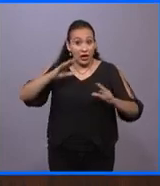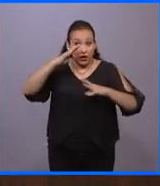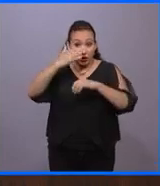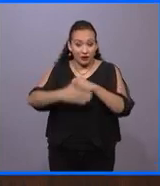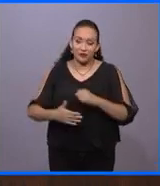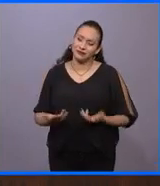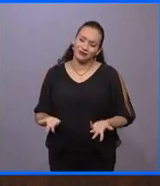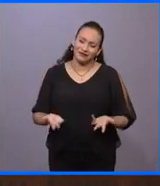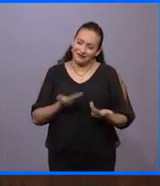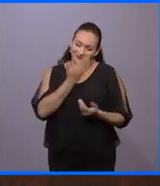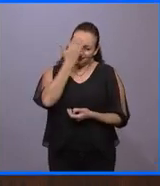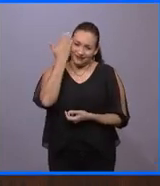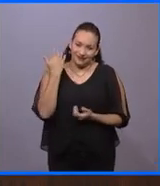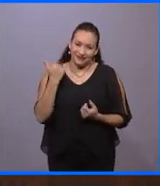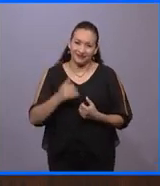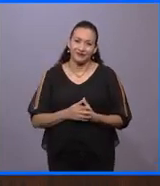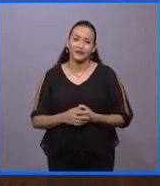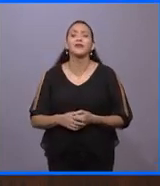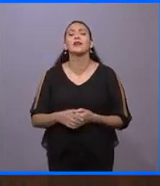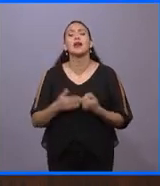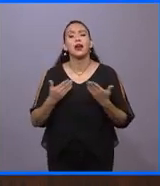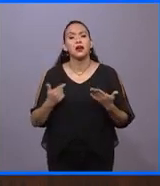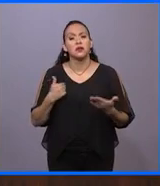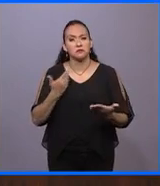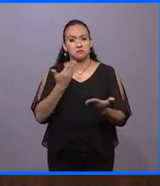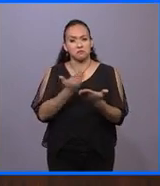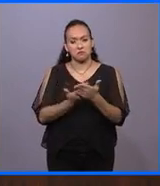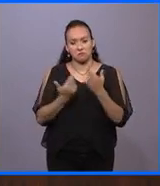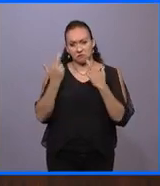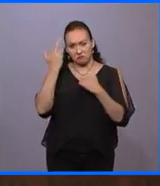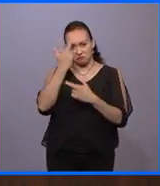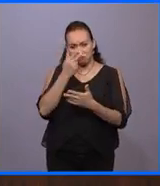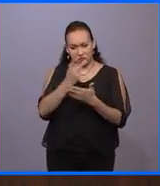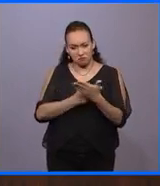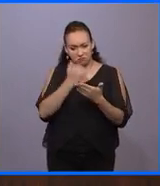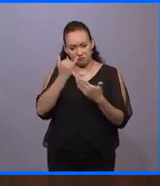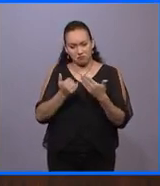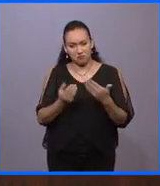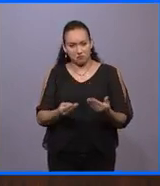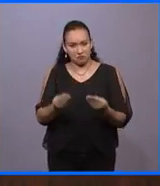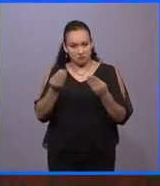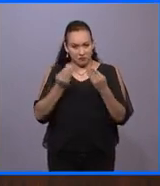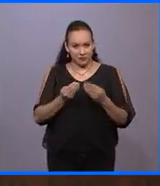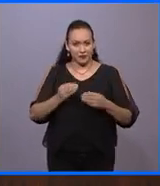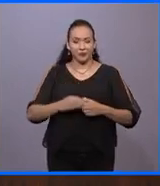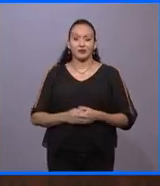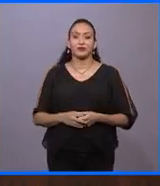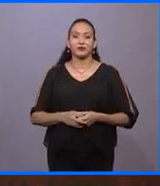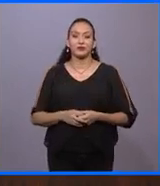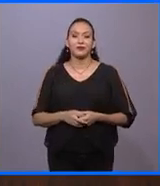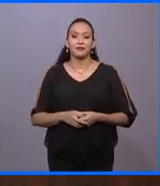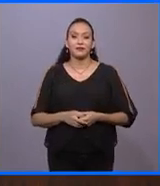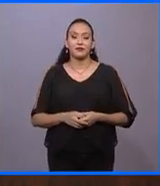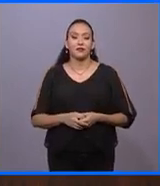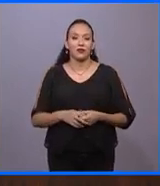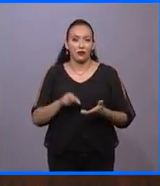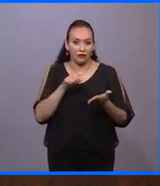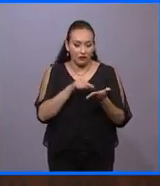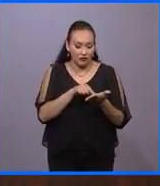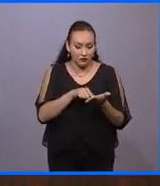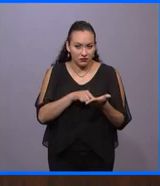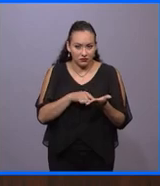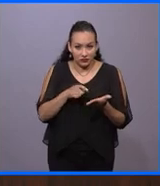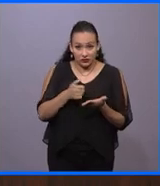coincido en los efectos propuestos en este proyecto que presenta el magistrado Reyes Rodríguez Mondragón, no solo